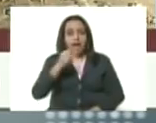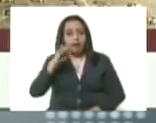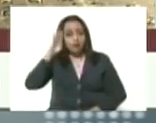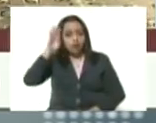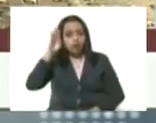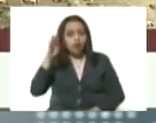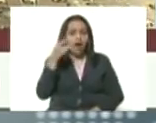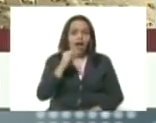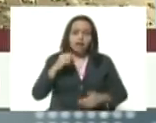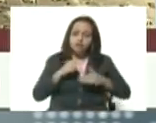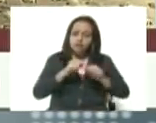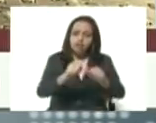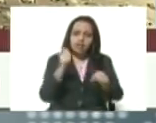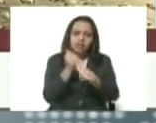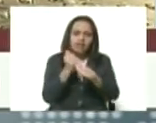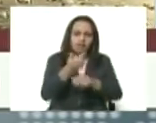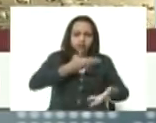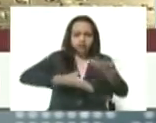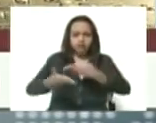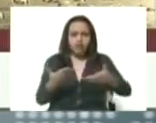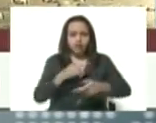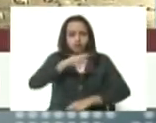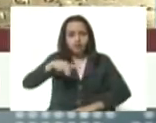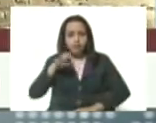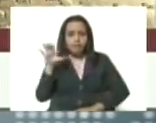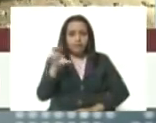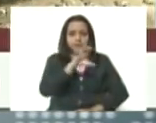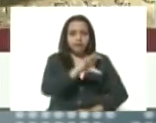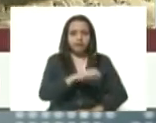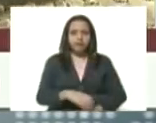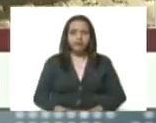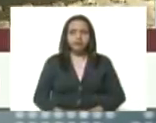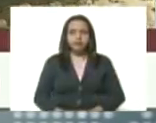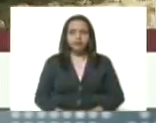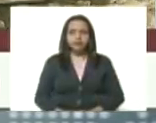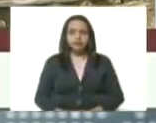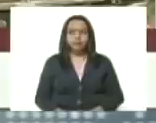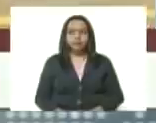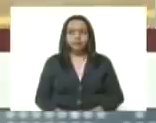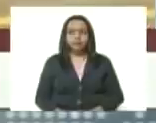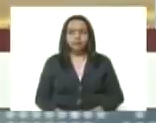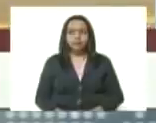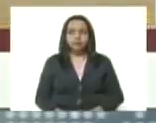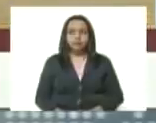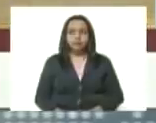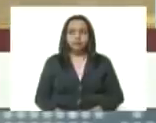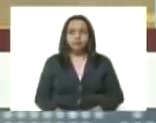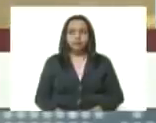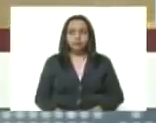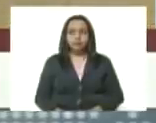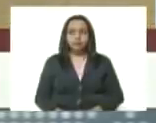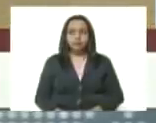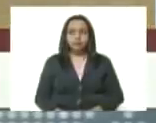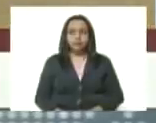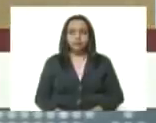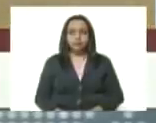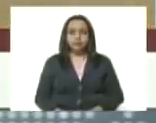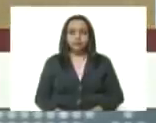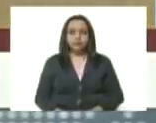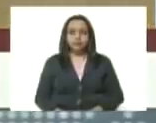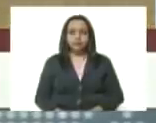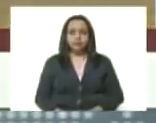en el futuro podemos continuar la cooperación entre nuestros países. This happened thanks to the instruction of the President of Republic of